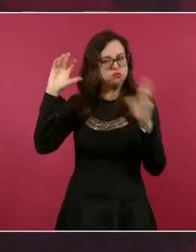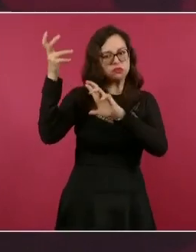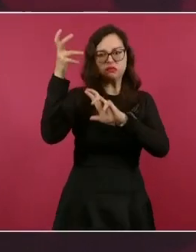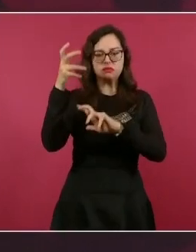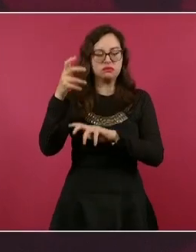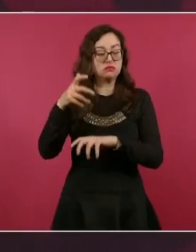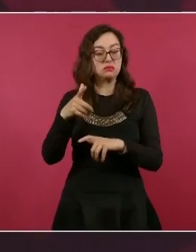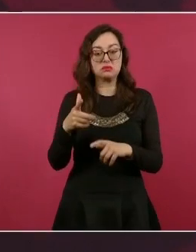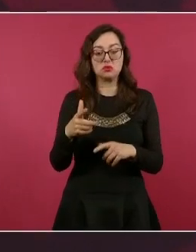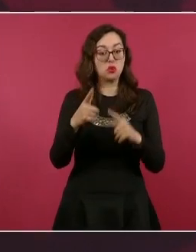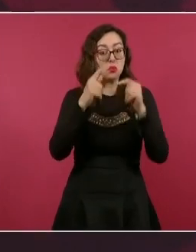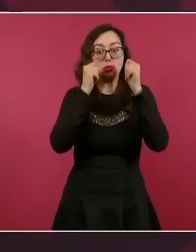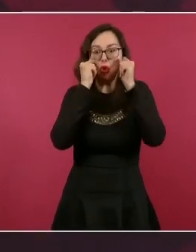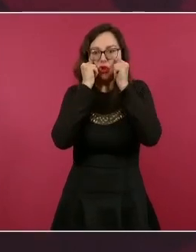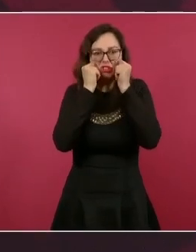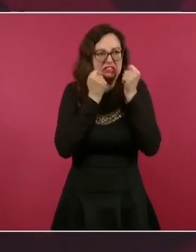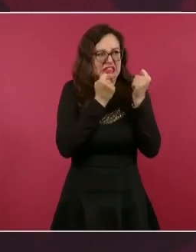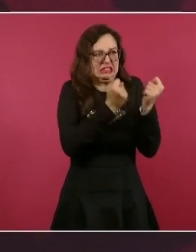Sí.